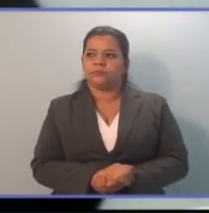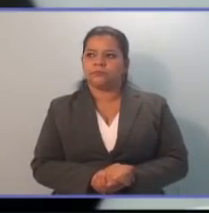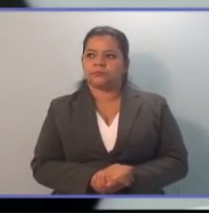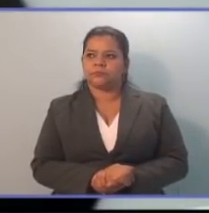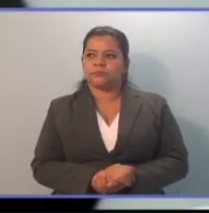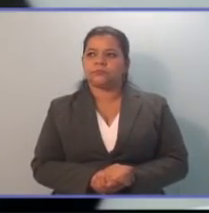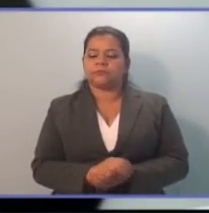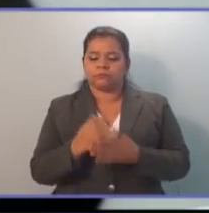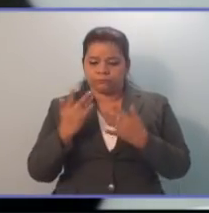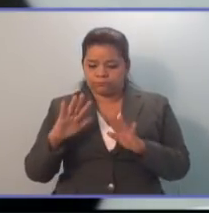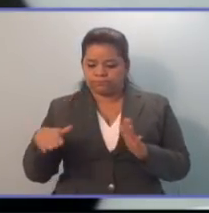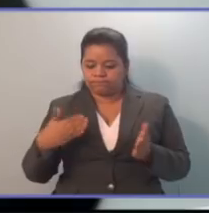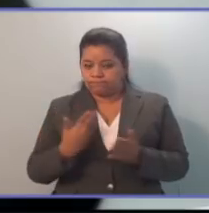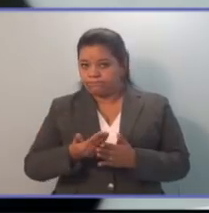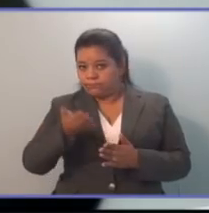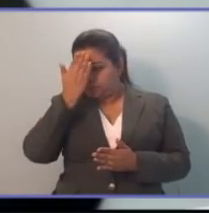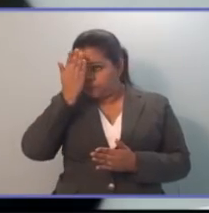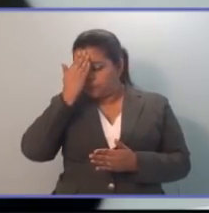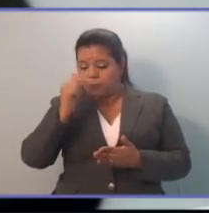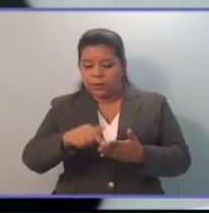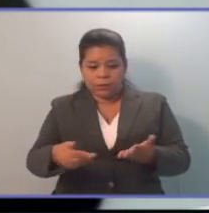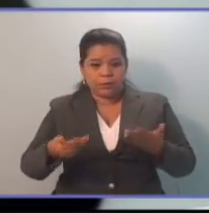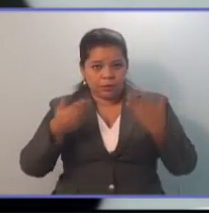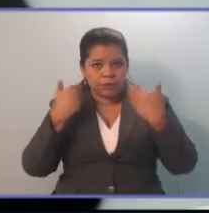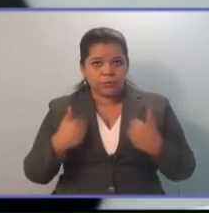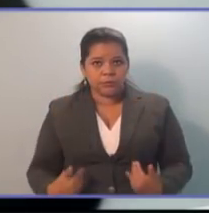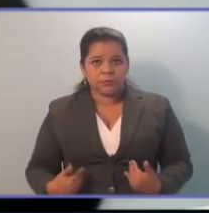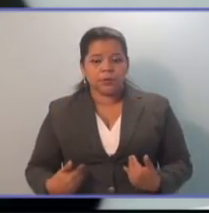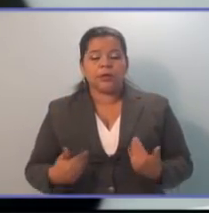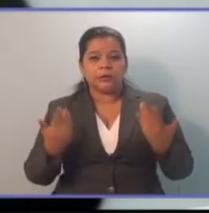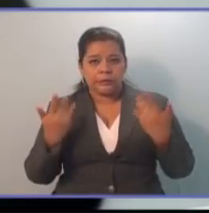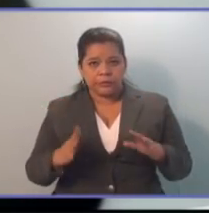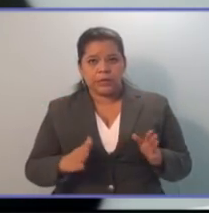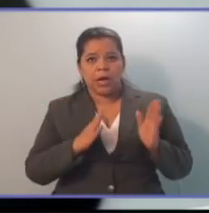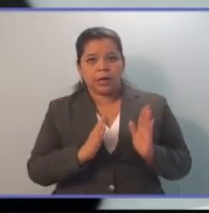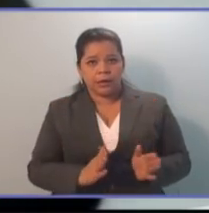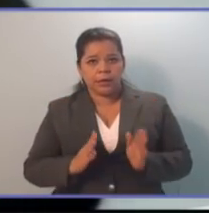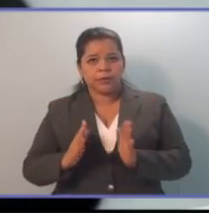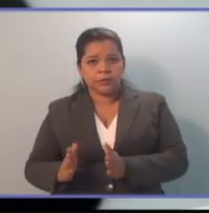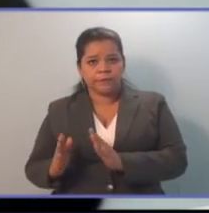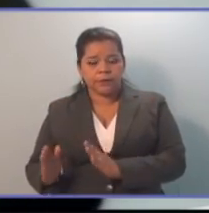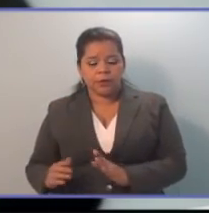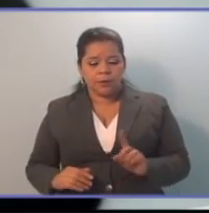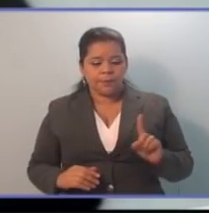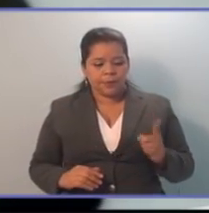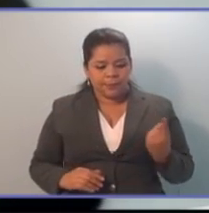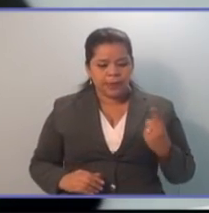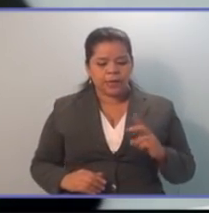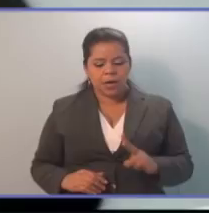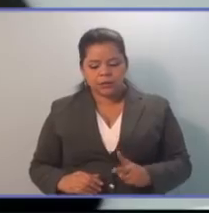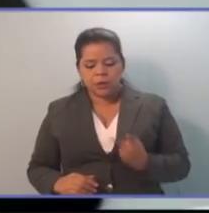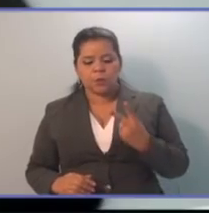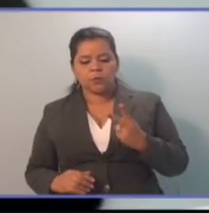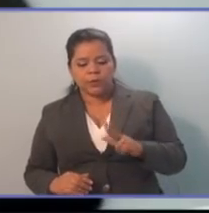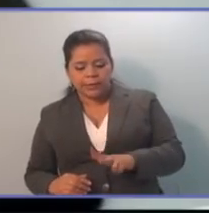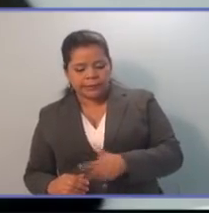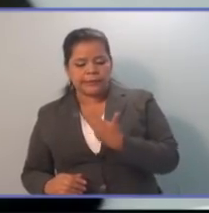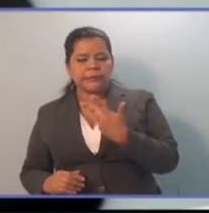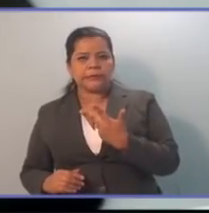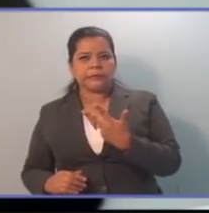todos sabemos que los derechos humanos están clasificados como de primera, segunda y tercera generación,